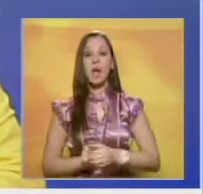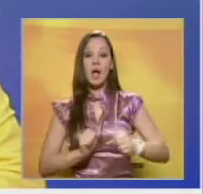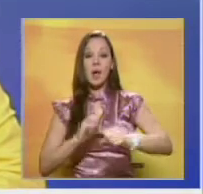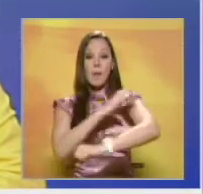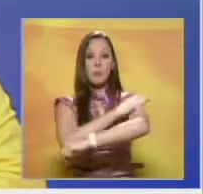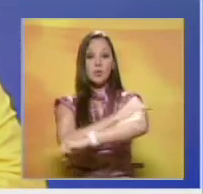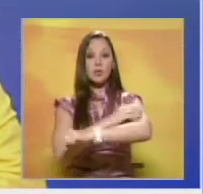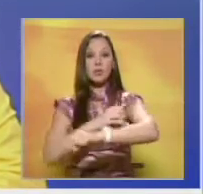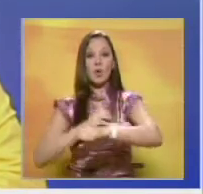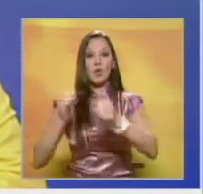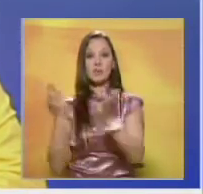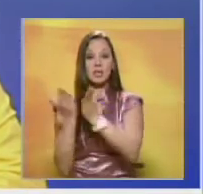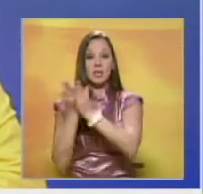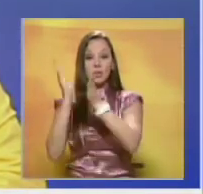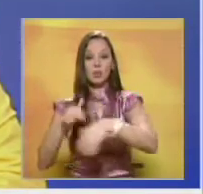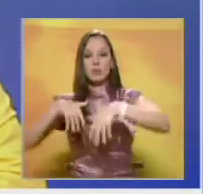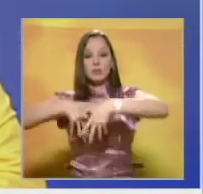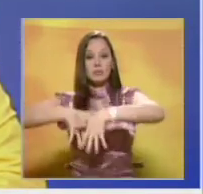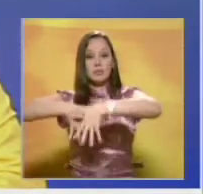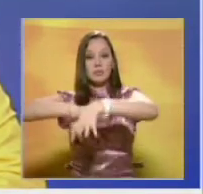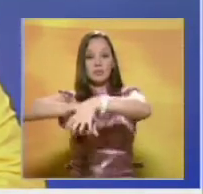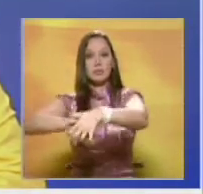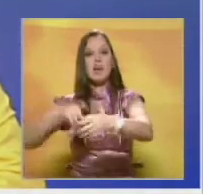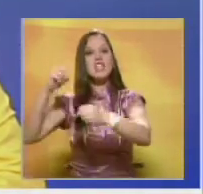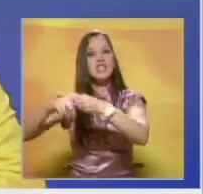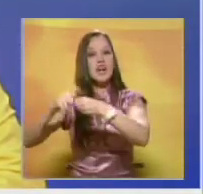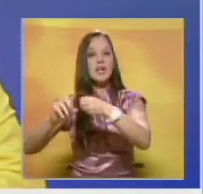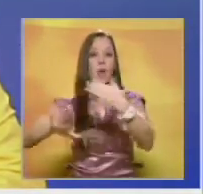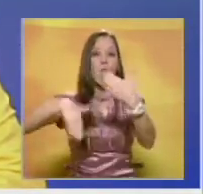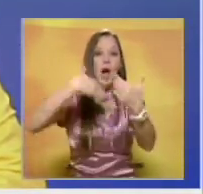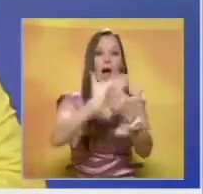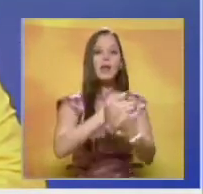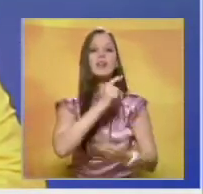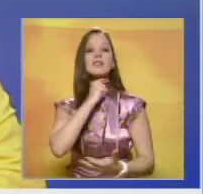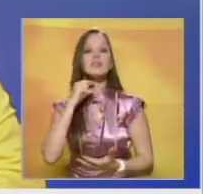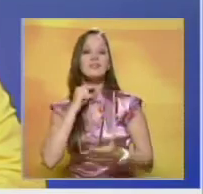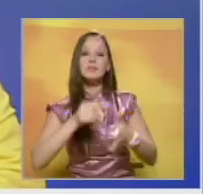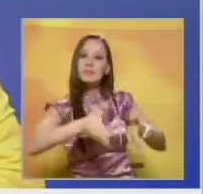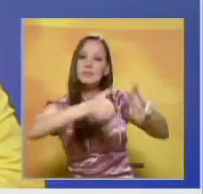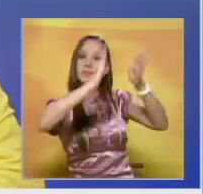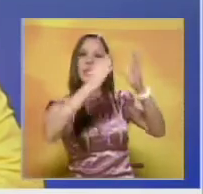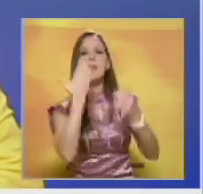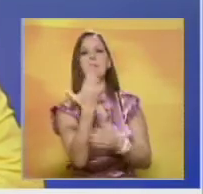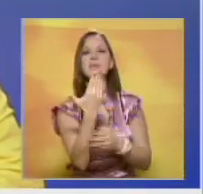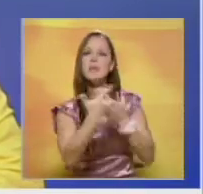oposición realiza marcha desde la Plaza Brión de Chacayito hasta la Nunciatura Apostólica para exigir libertad de los